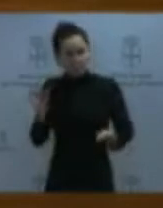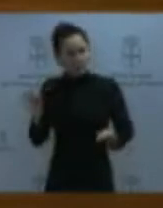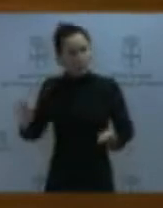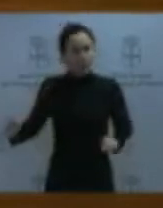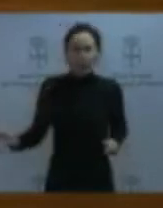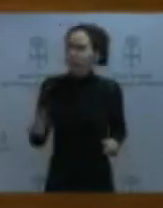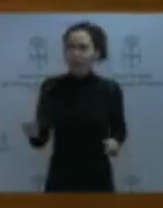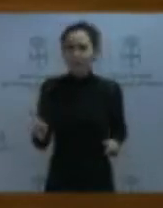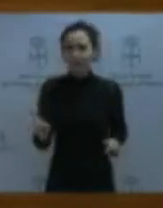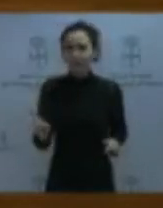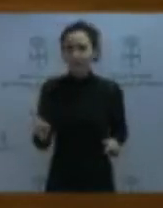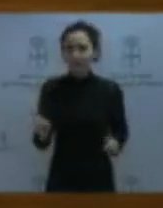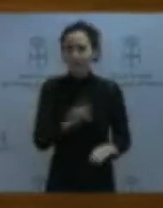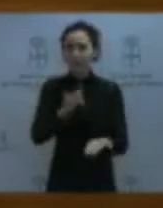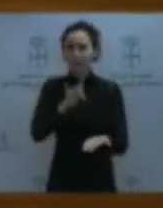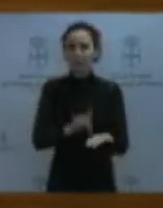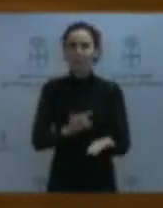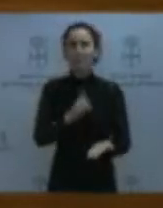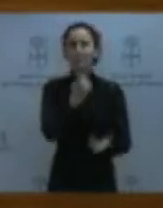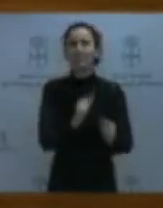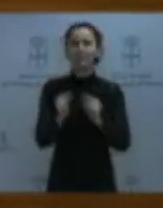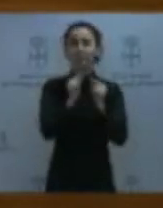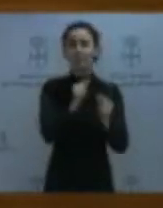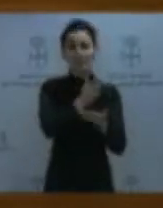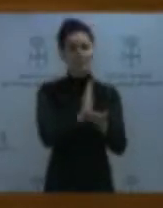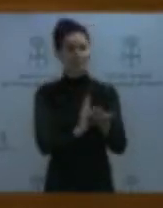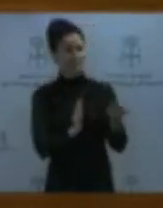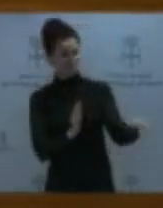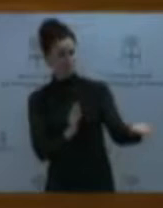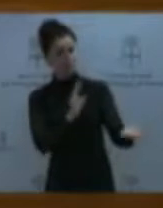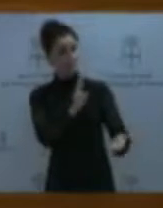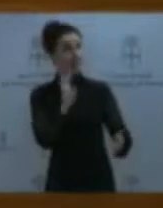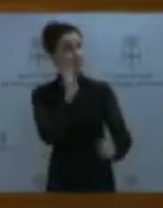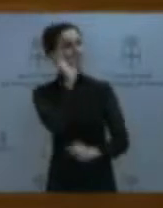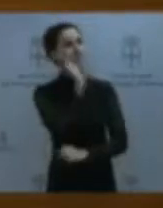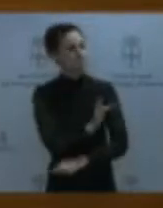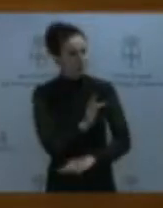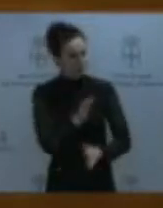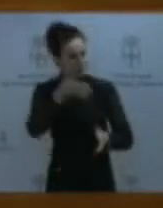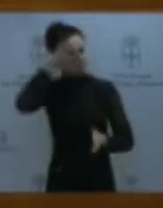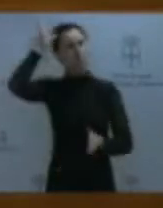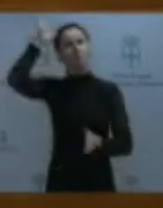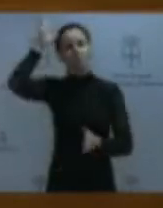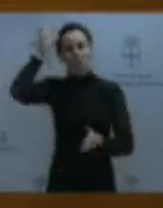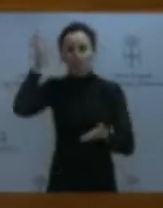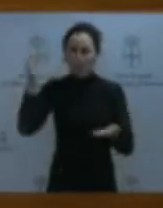hemos visto en la primera parte del debate. Si ha resultado especialmente esperpéntica